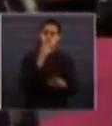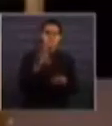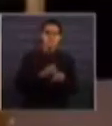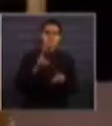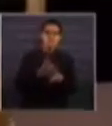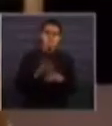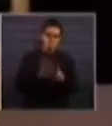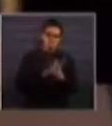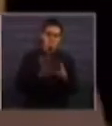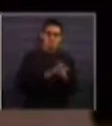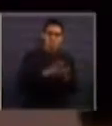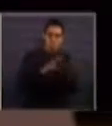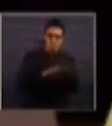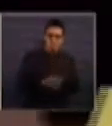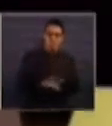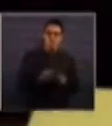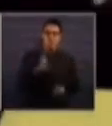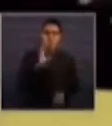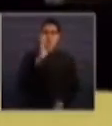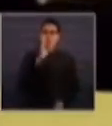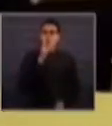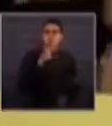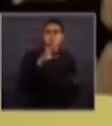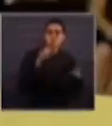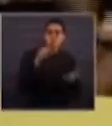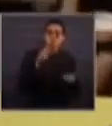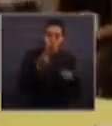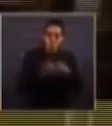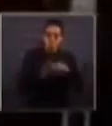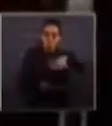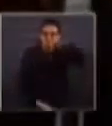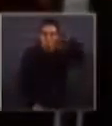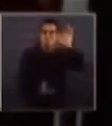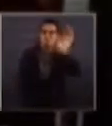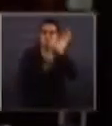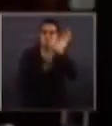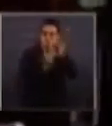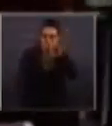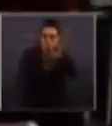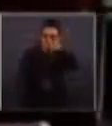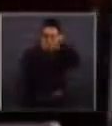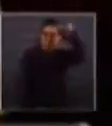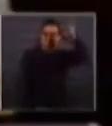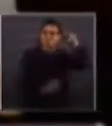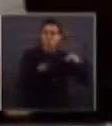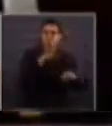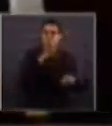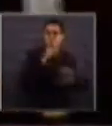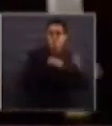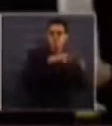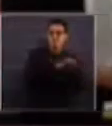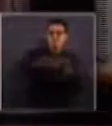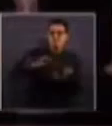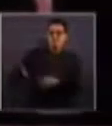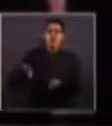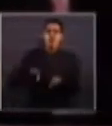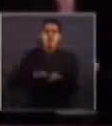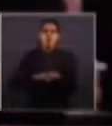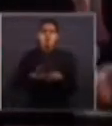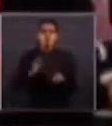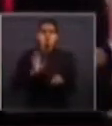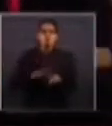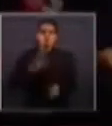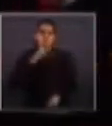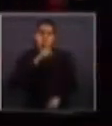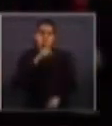criminales a la cárcel. Por eso mi compromiso es en duplicar, por supuesto, los ministerios públicos, en invertir de mejor manera y de manera más eficiente en la seguridad